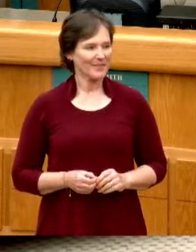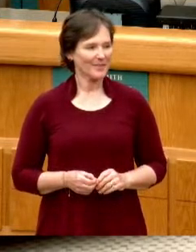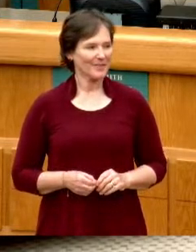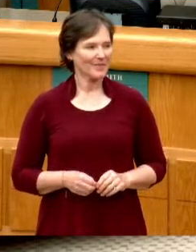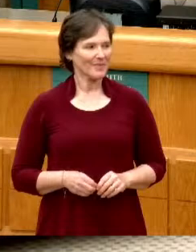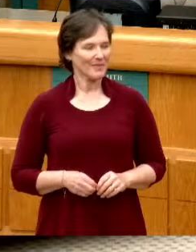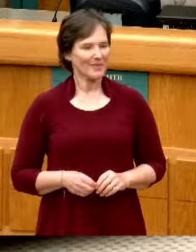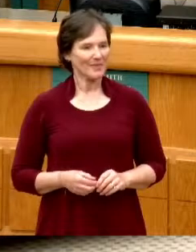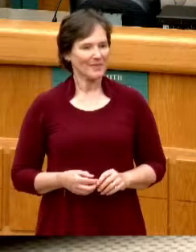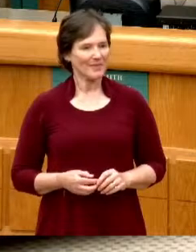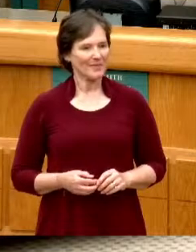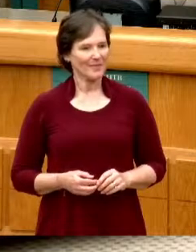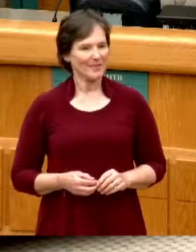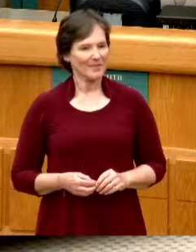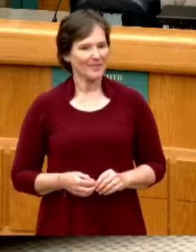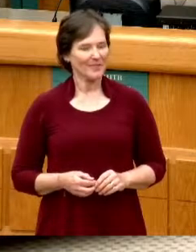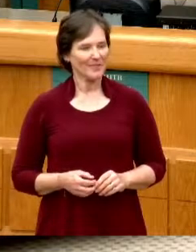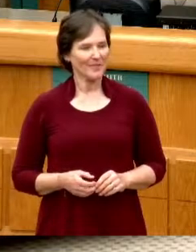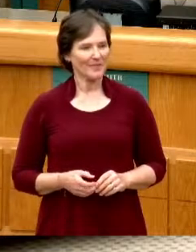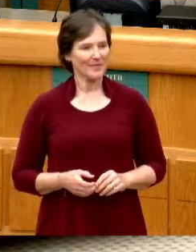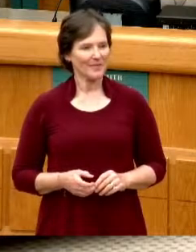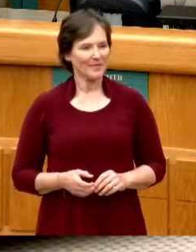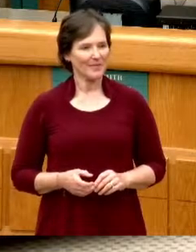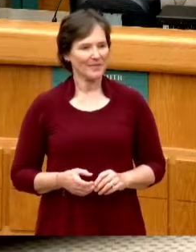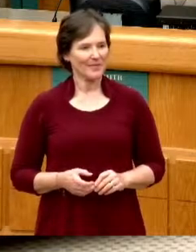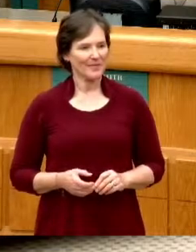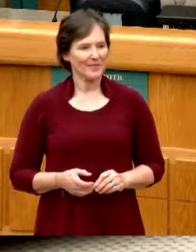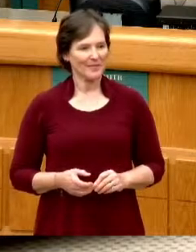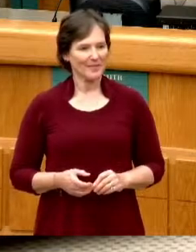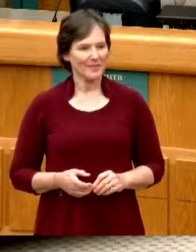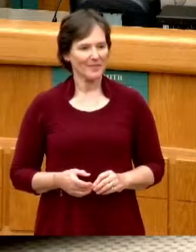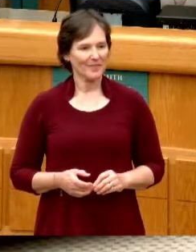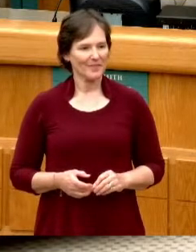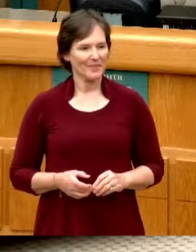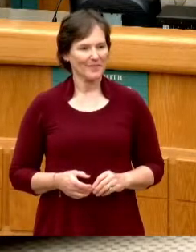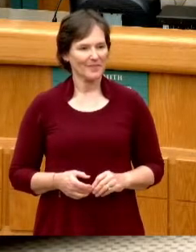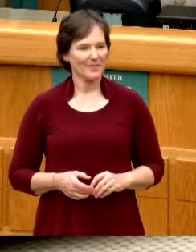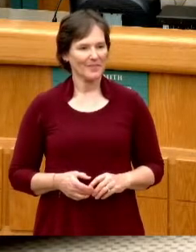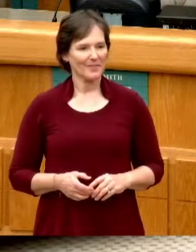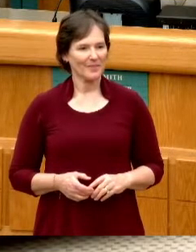ustedes. Hemos demostrado que podemos entregar vacunas en nuestra megaclínica en volumen.